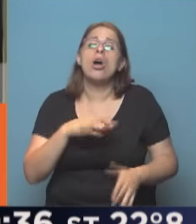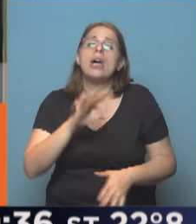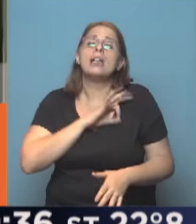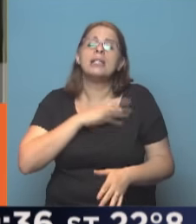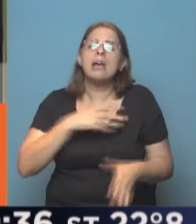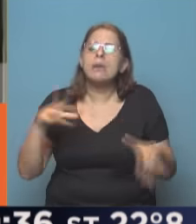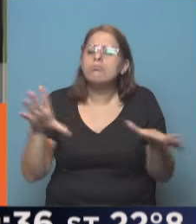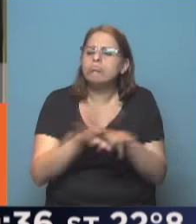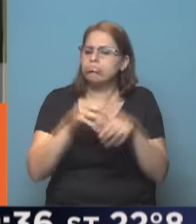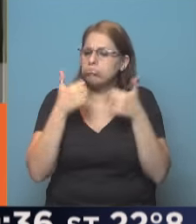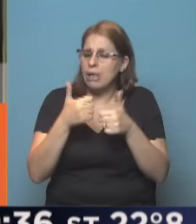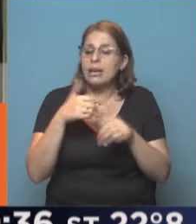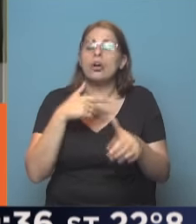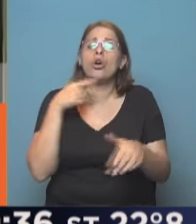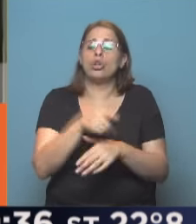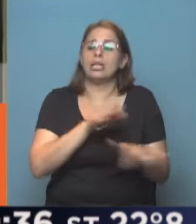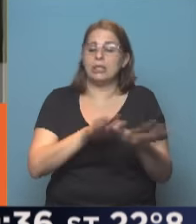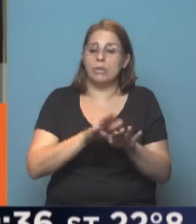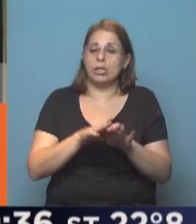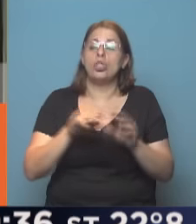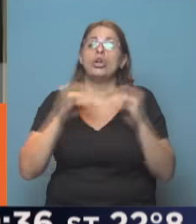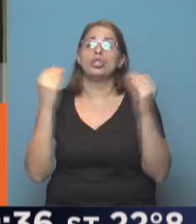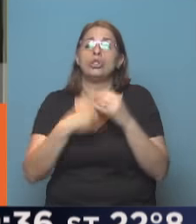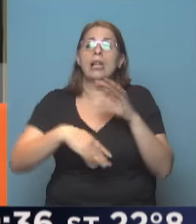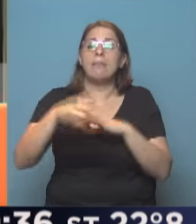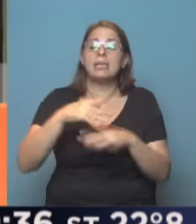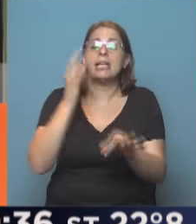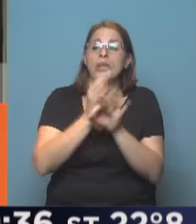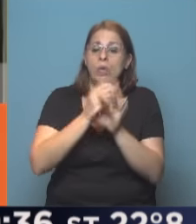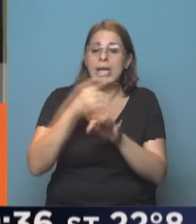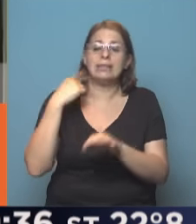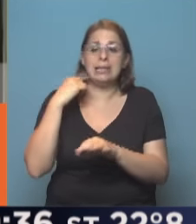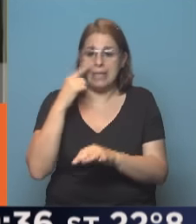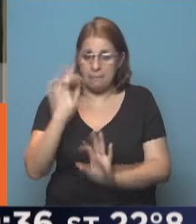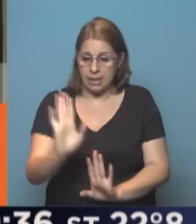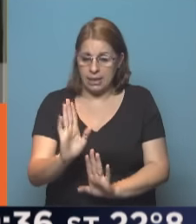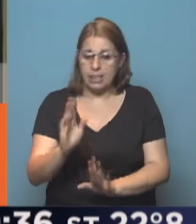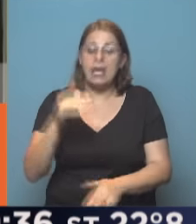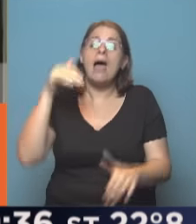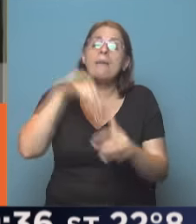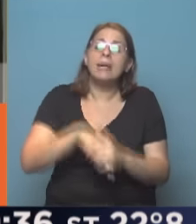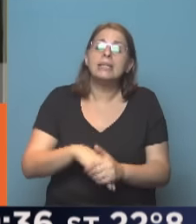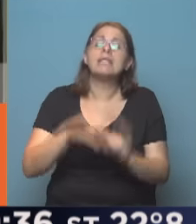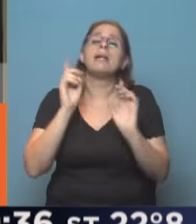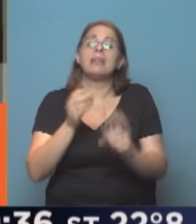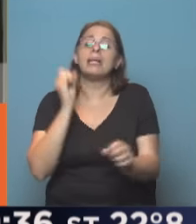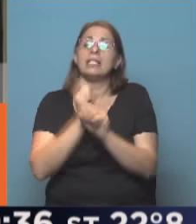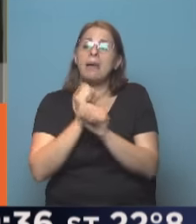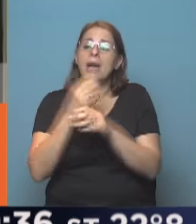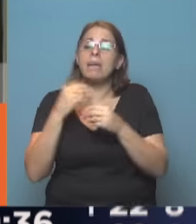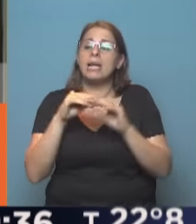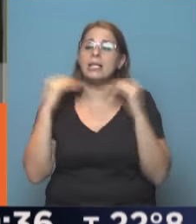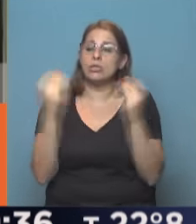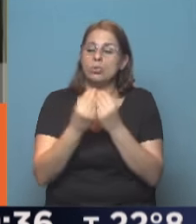esta situación, que son más de 13.000 escuelas, vamos a participar y vamos a trabajar para que el resultado